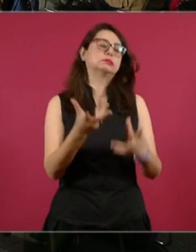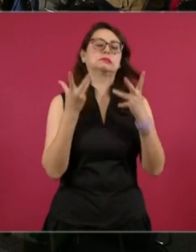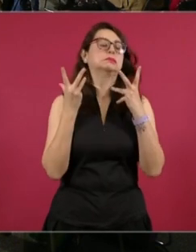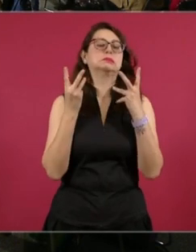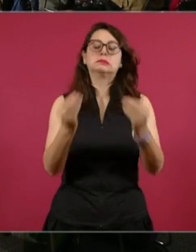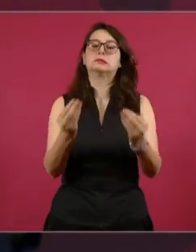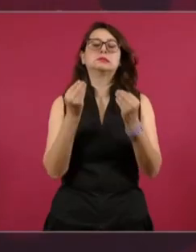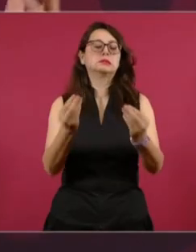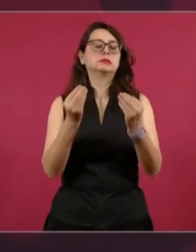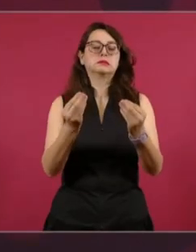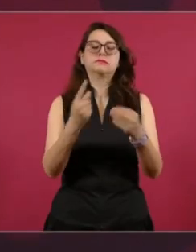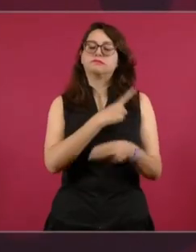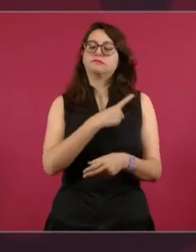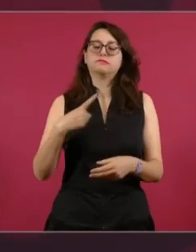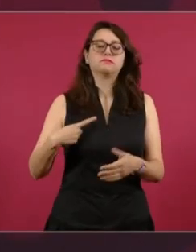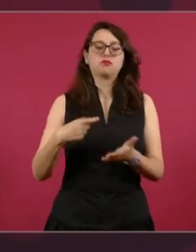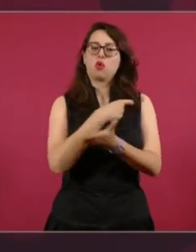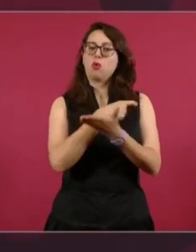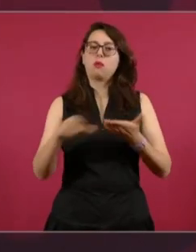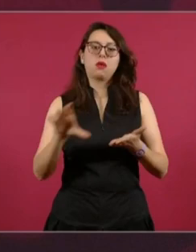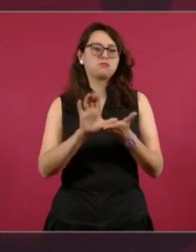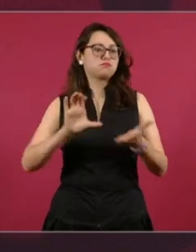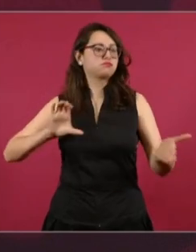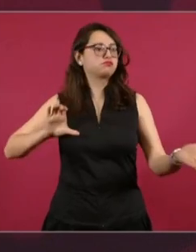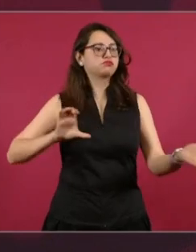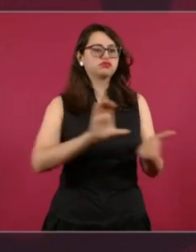en el gobierno anterior,